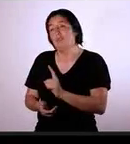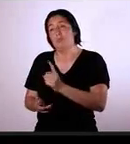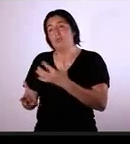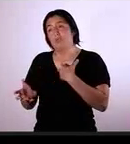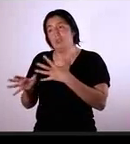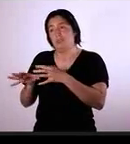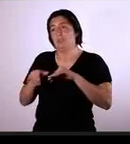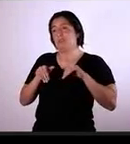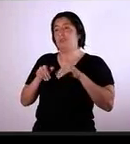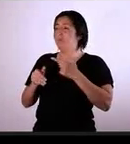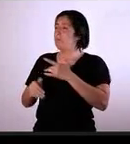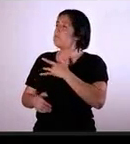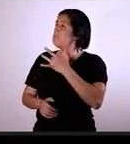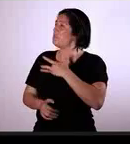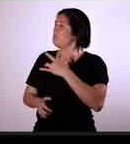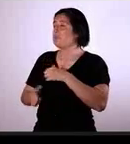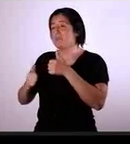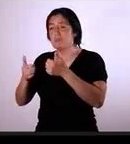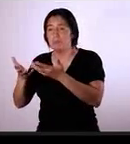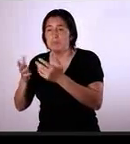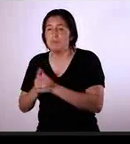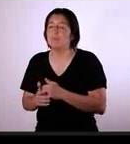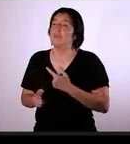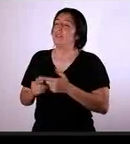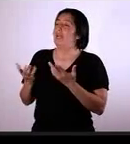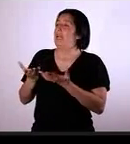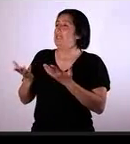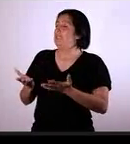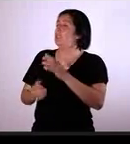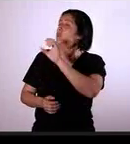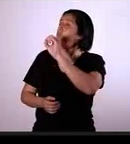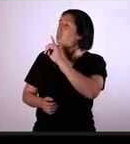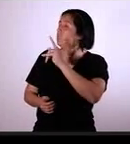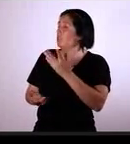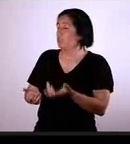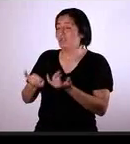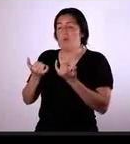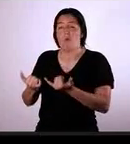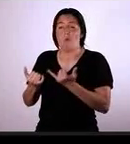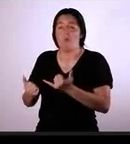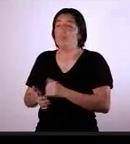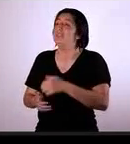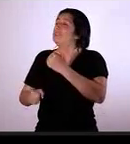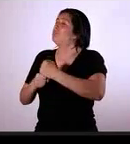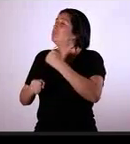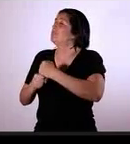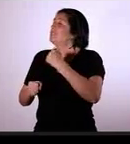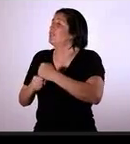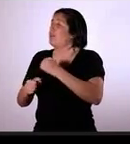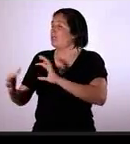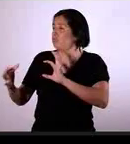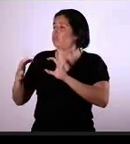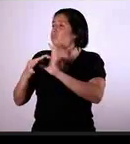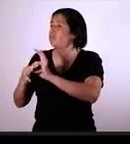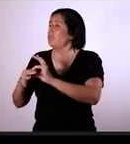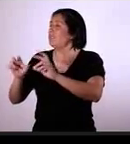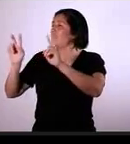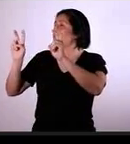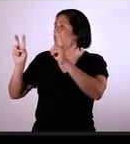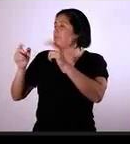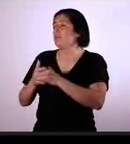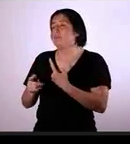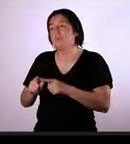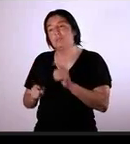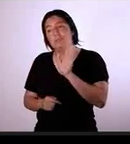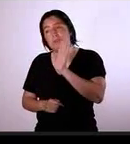quiera irme, porque me siento muy bien contigo y aquí en Ocitel y mucho más hoy que estamos trabajando el tema juntos, pero tenemos